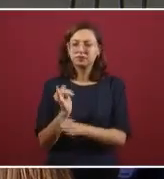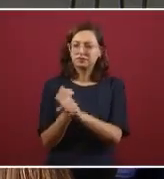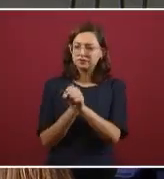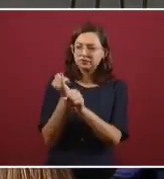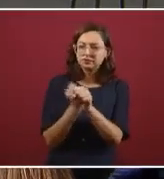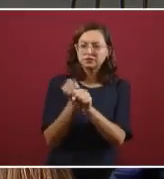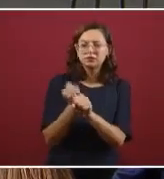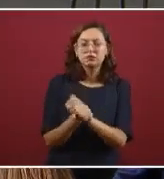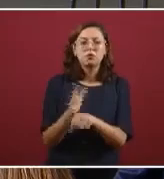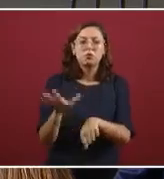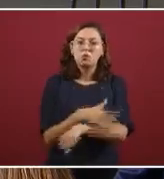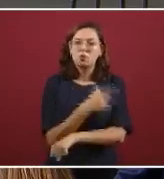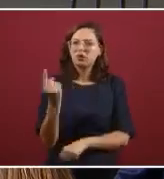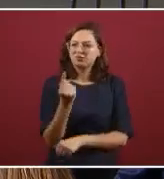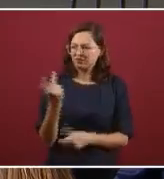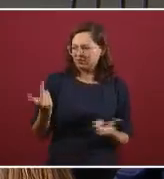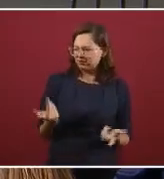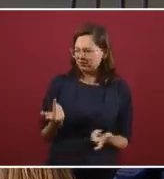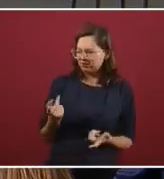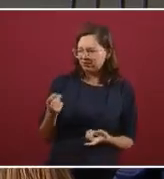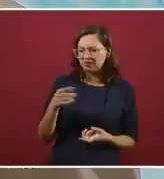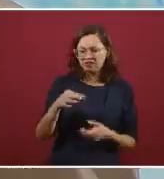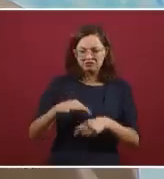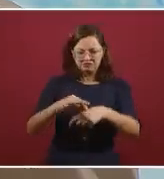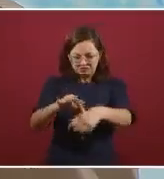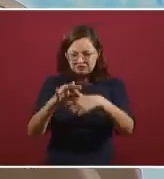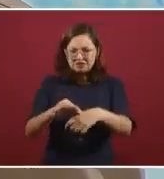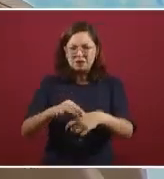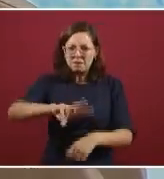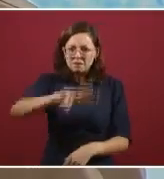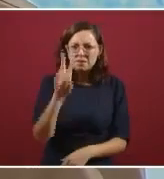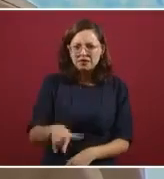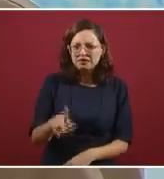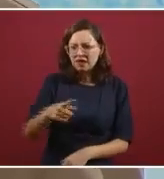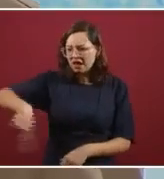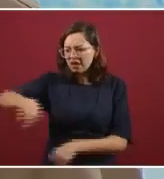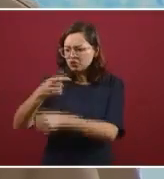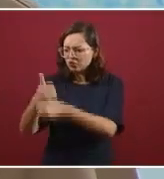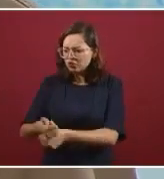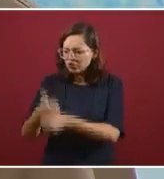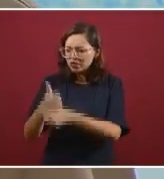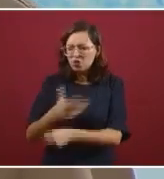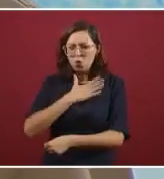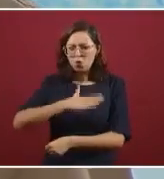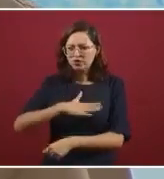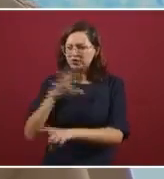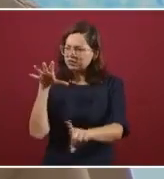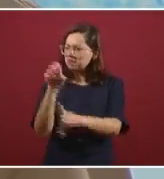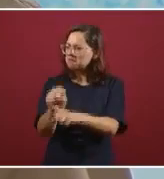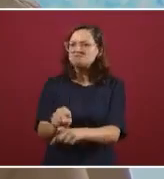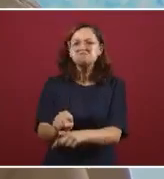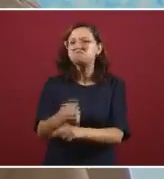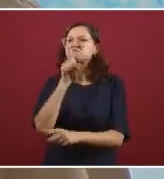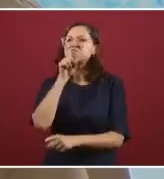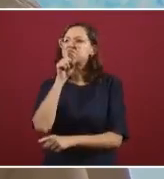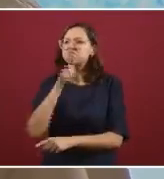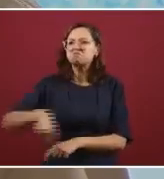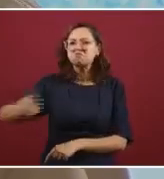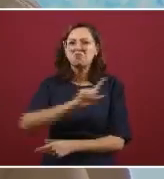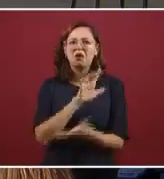garantizar el derecho a la verdad y la justicia de las víctimas, se está generando un pacto que